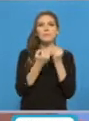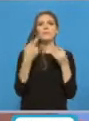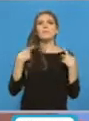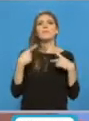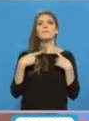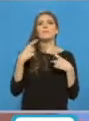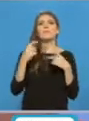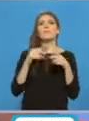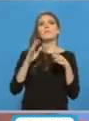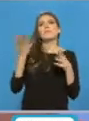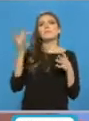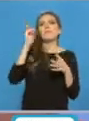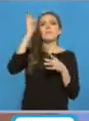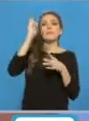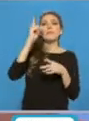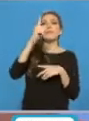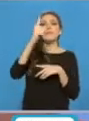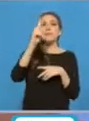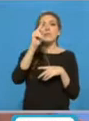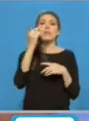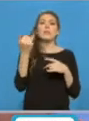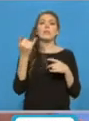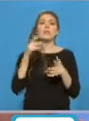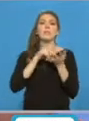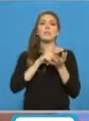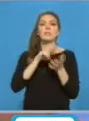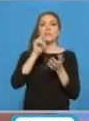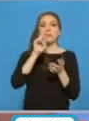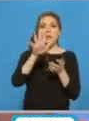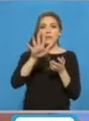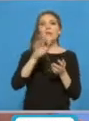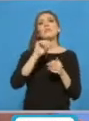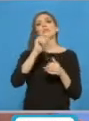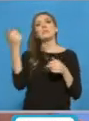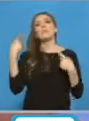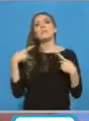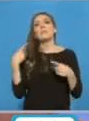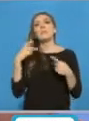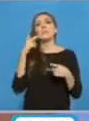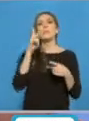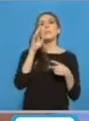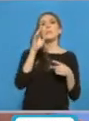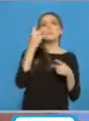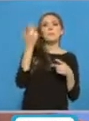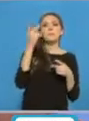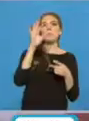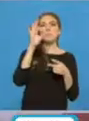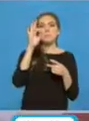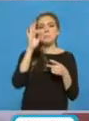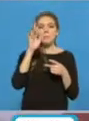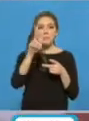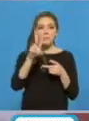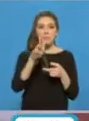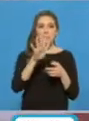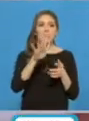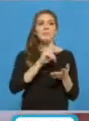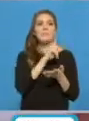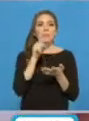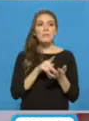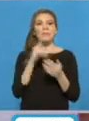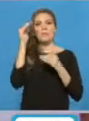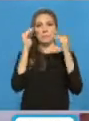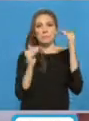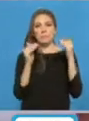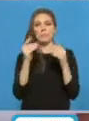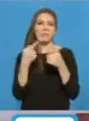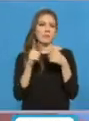mide 1,80 y pesa 85 kilos a una persona que mide 1,50 y pesa 45 kilos, ¿verdad? O sea, las necesidades energéticas varían. Pero vamos